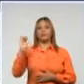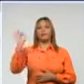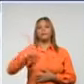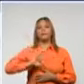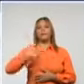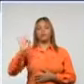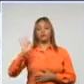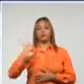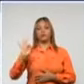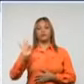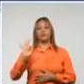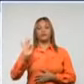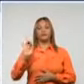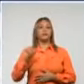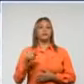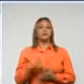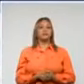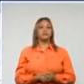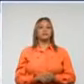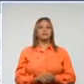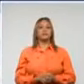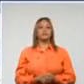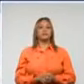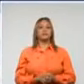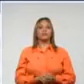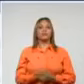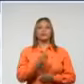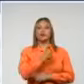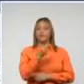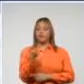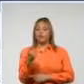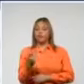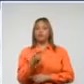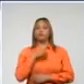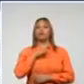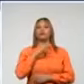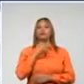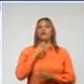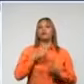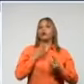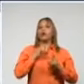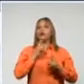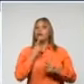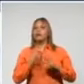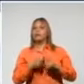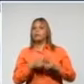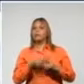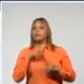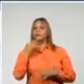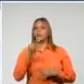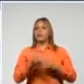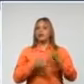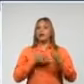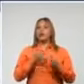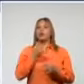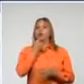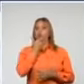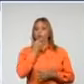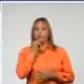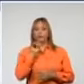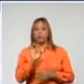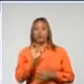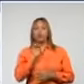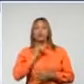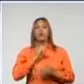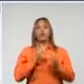2,46%, que el profesor Somarriba nos rectificaba, que eso hace que Cuba se mantenga en la